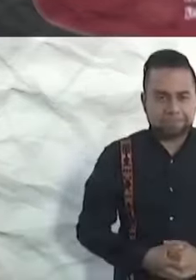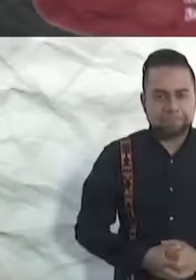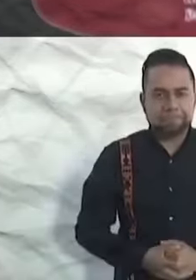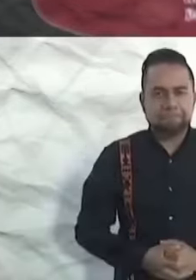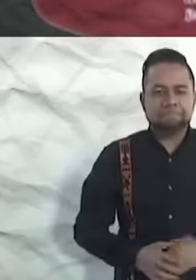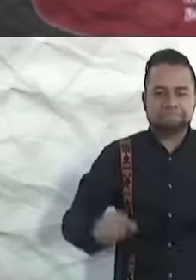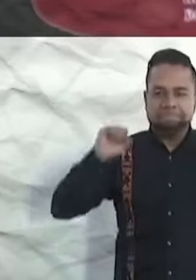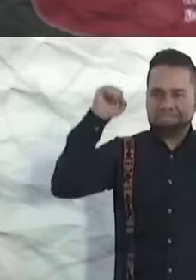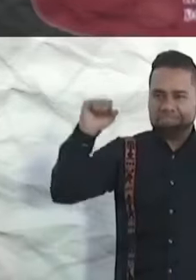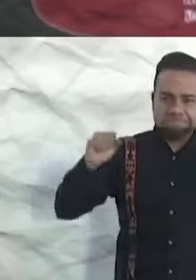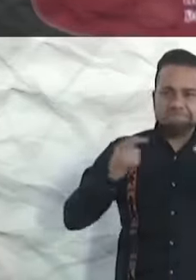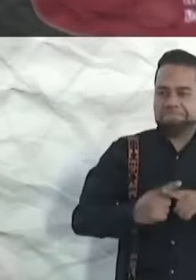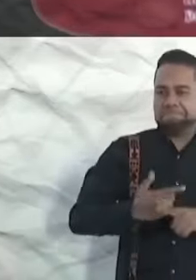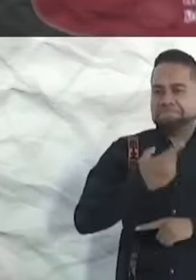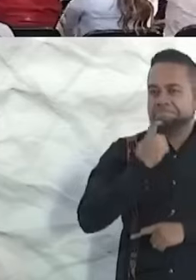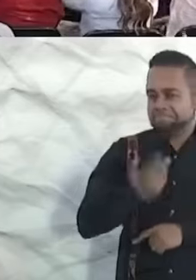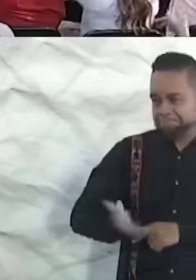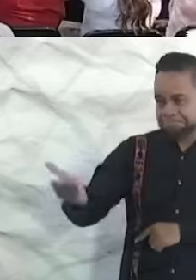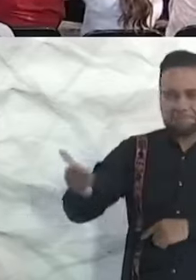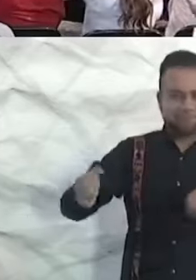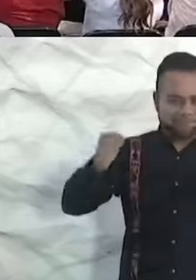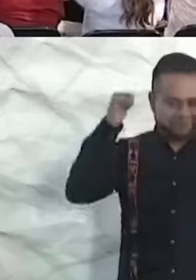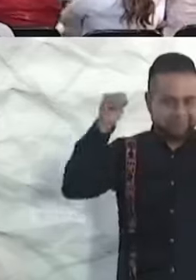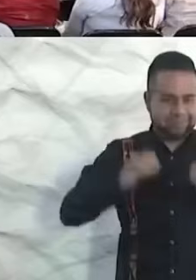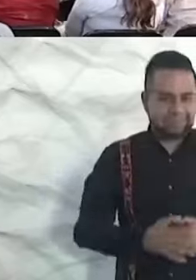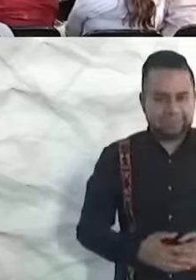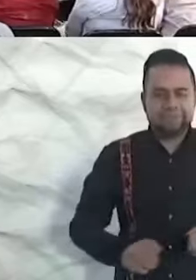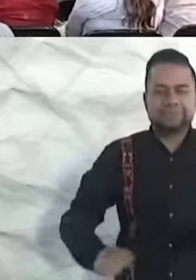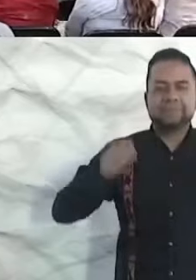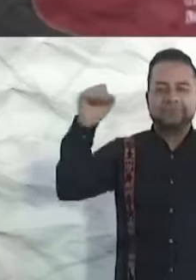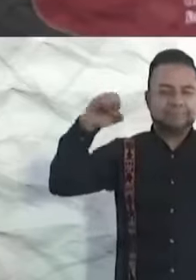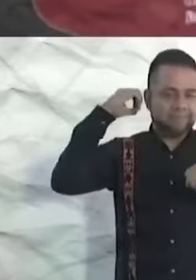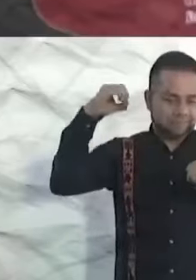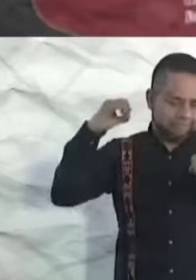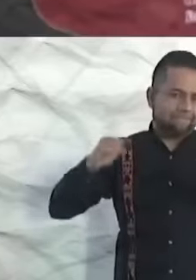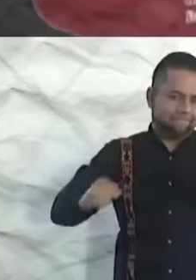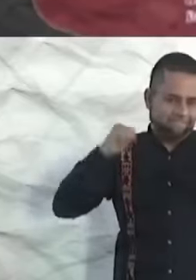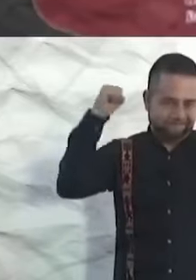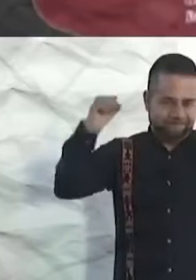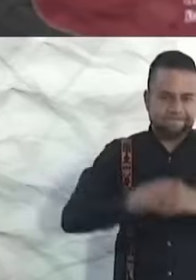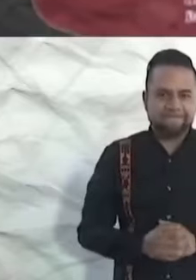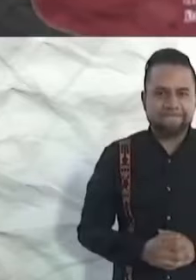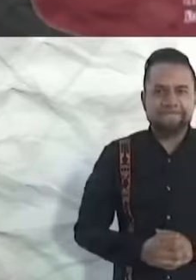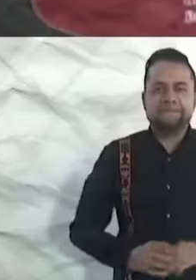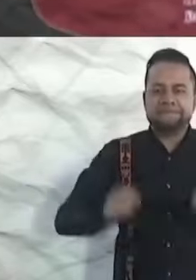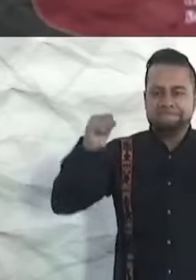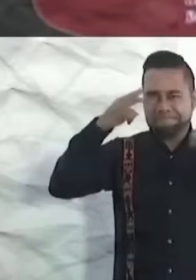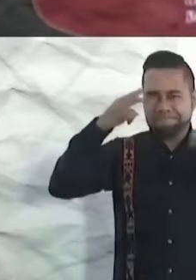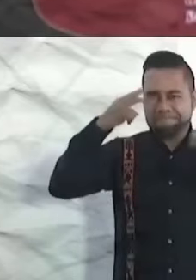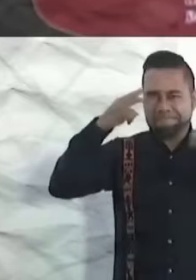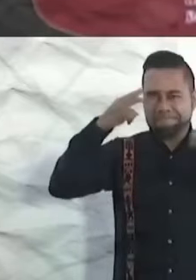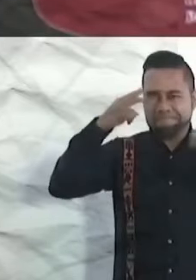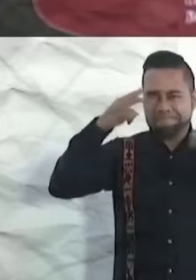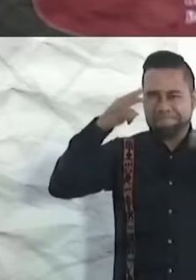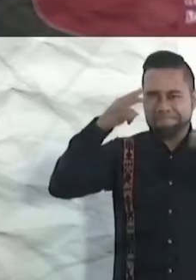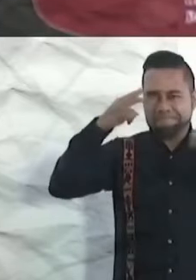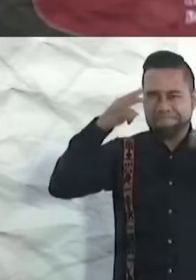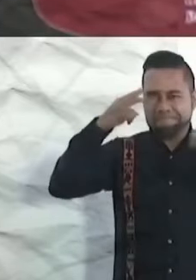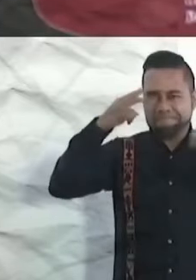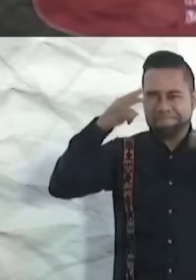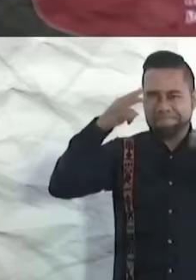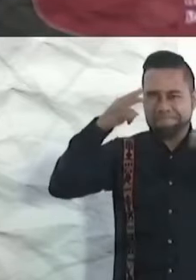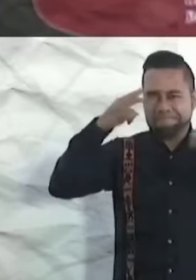el presidente López Obrador! ¡Que viva Oaxaca! ¡Que viva México! Qué manera linda de retirarse